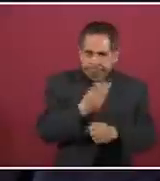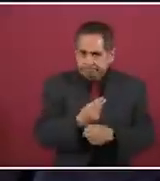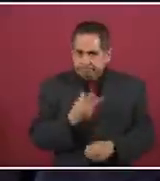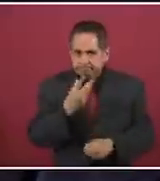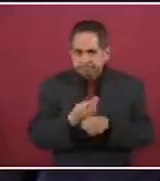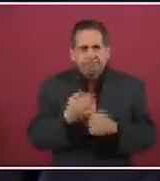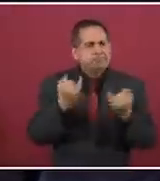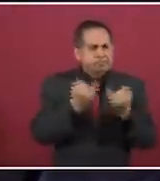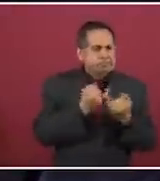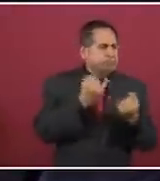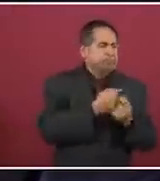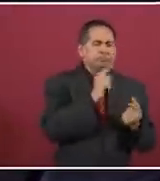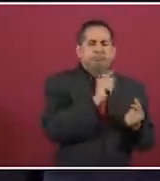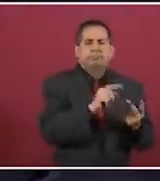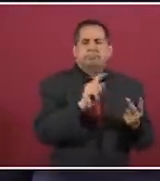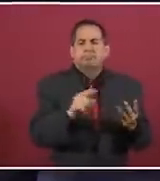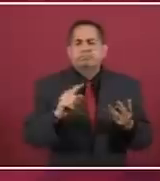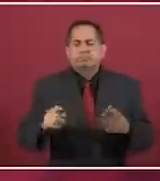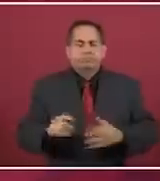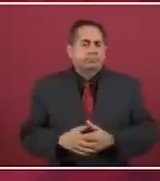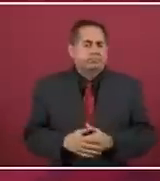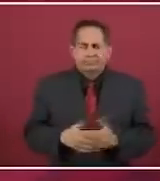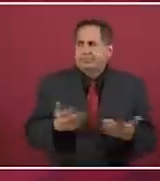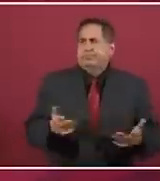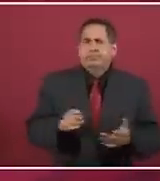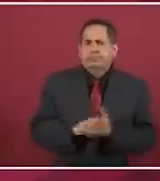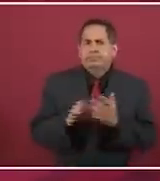casos. ¿Qué es eso de que